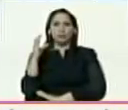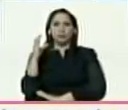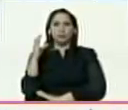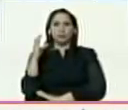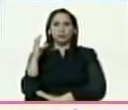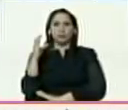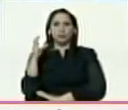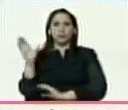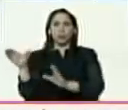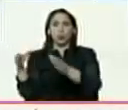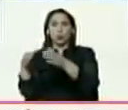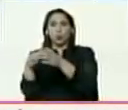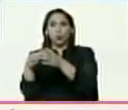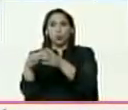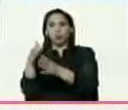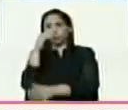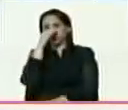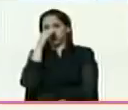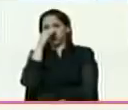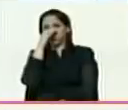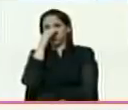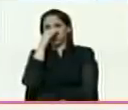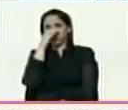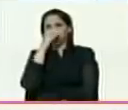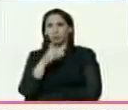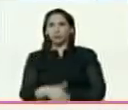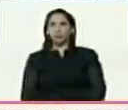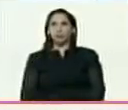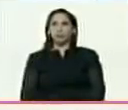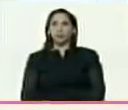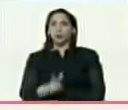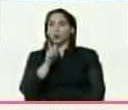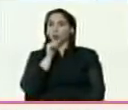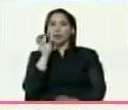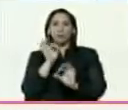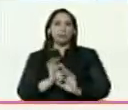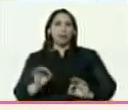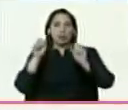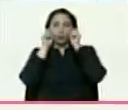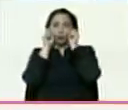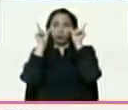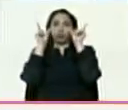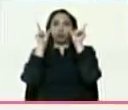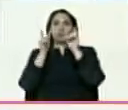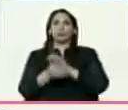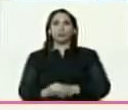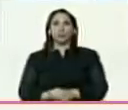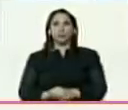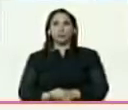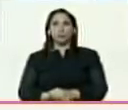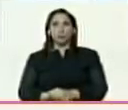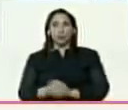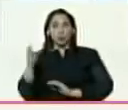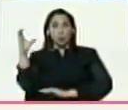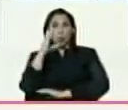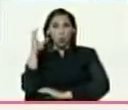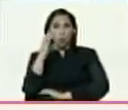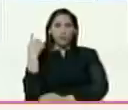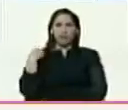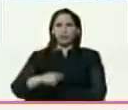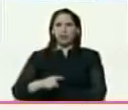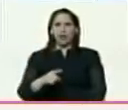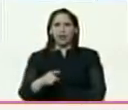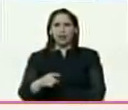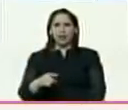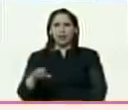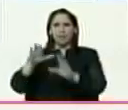que a un grupo paramilitar criminal no es ninguna sorpresa puesto que colombia tiene una fama planetaria